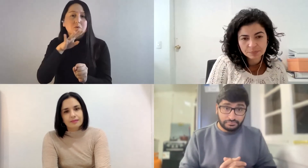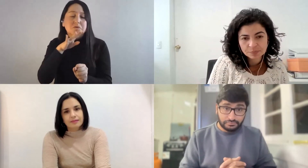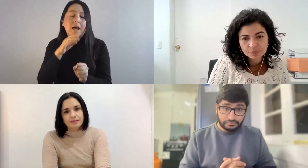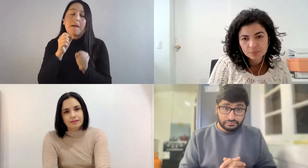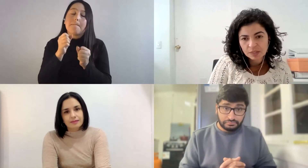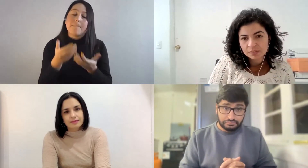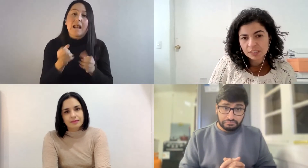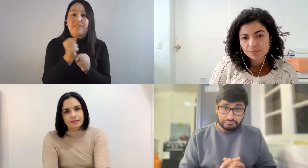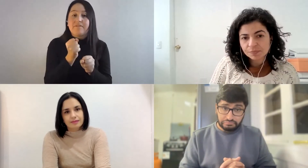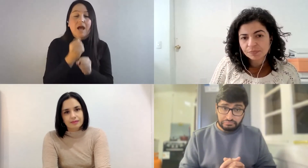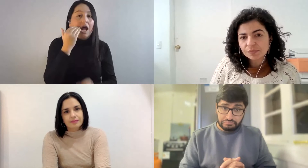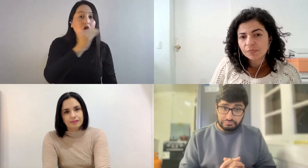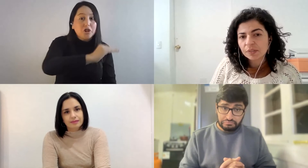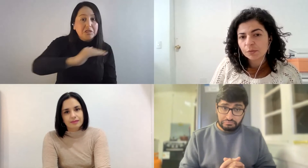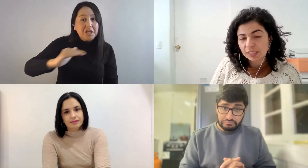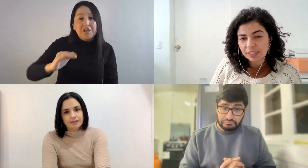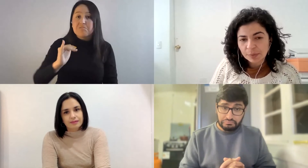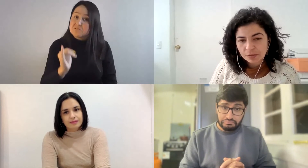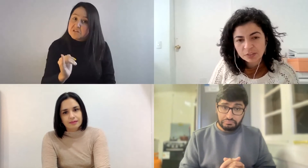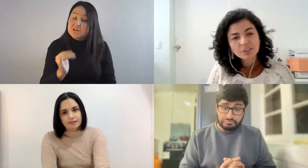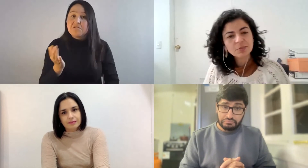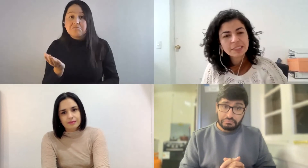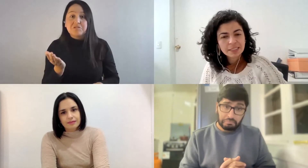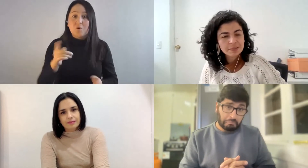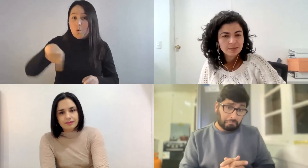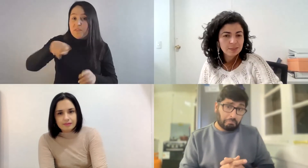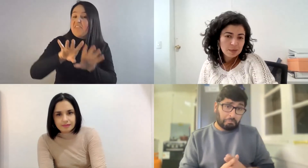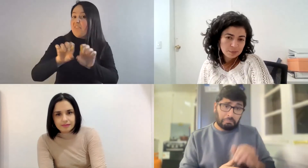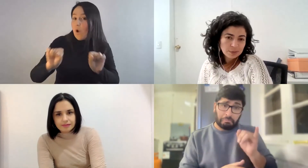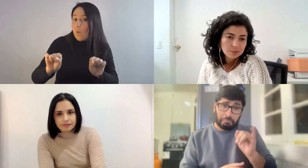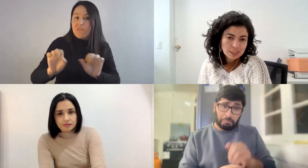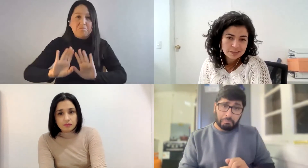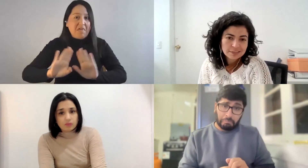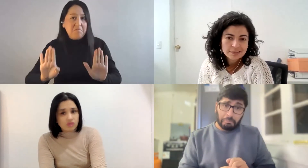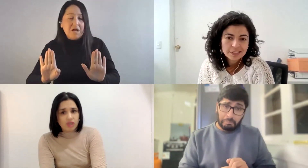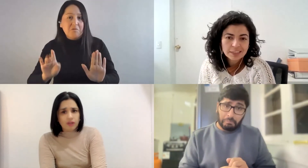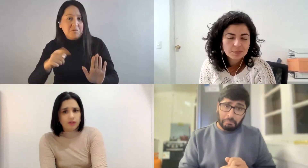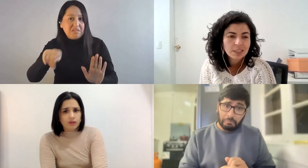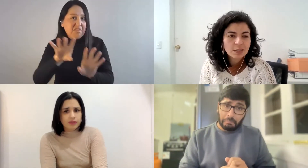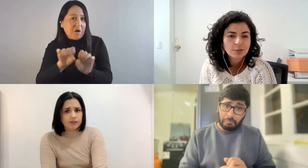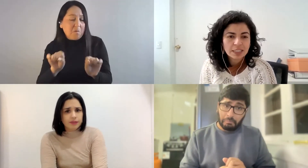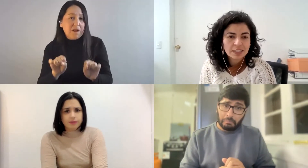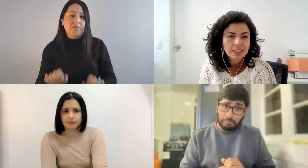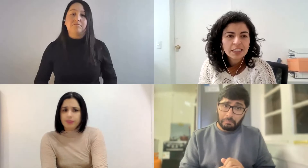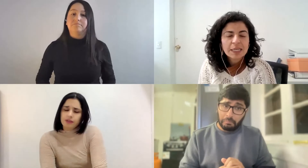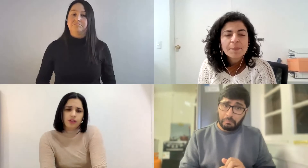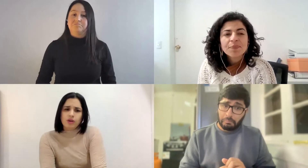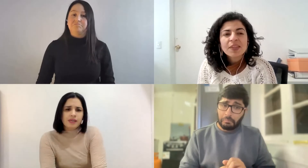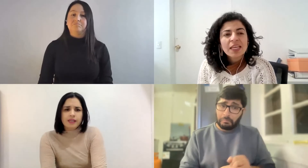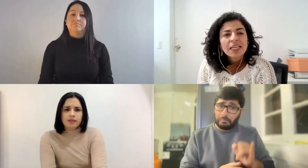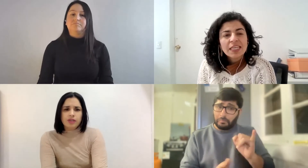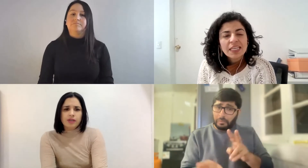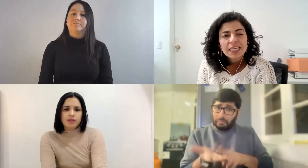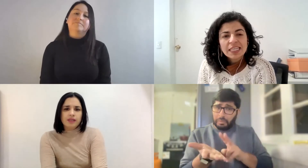delante. ¿Sí? ¿Ustedes están de acuerdo con eso? Eso nomás quería, esa es la pregunta para ustedes. Sí, dice Podría Tomás, ser útil. sí, sí, de